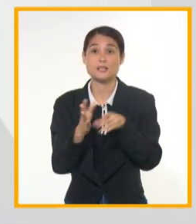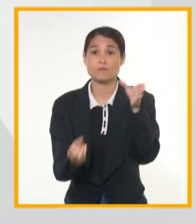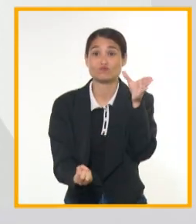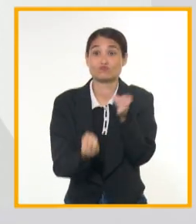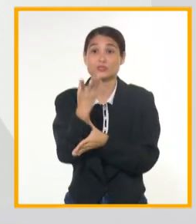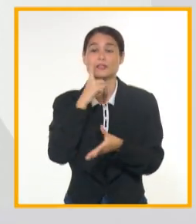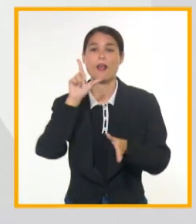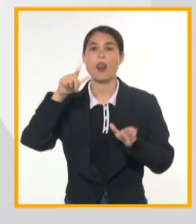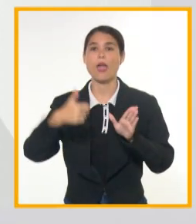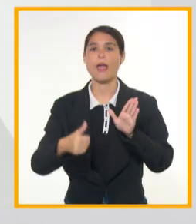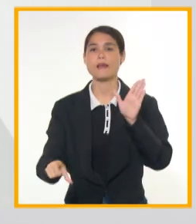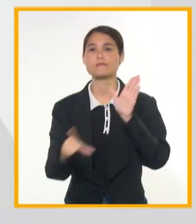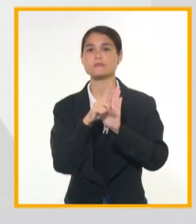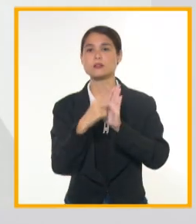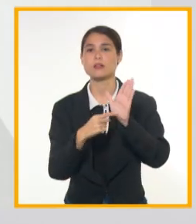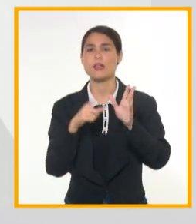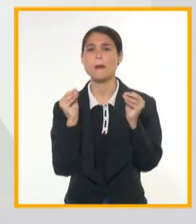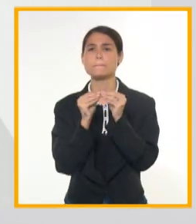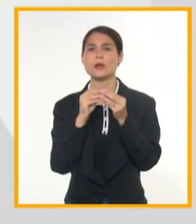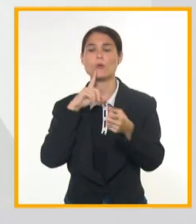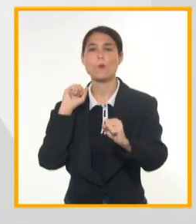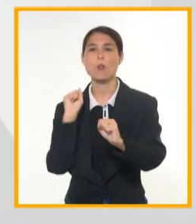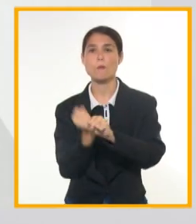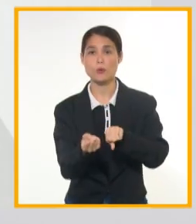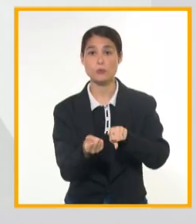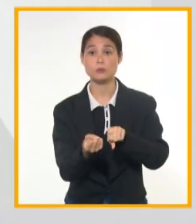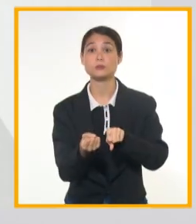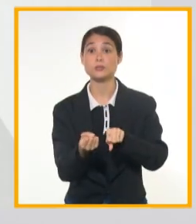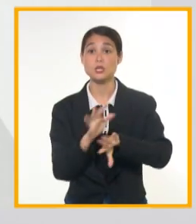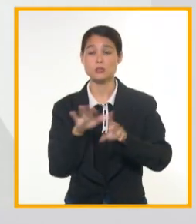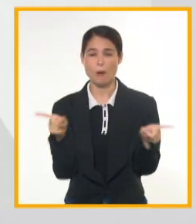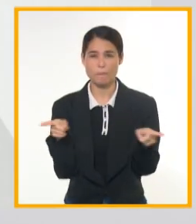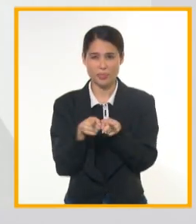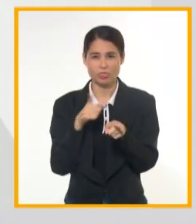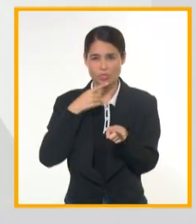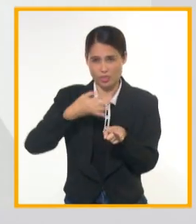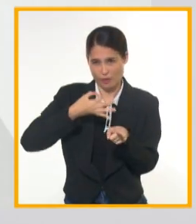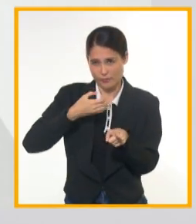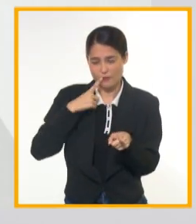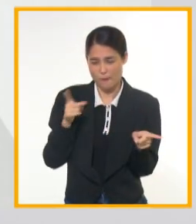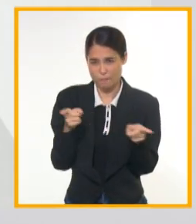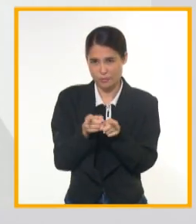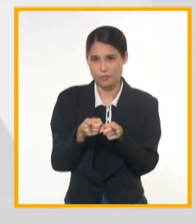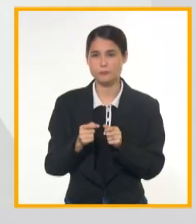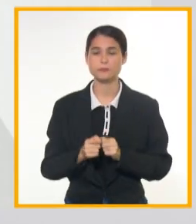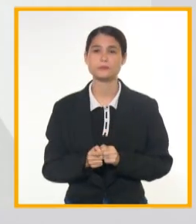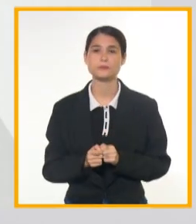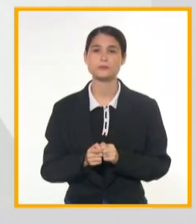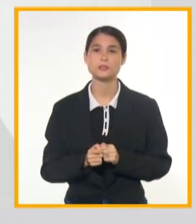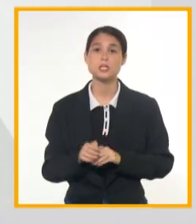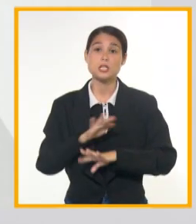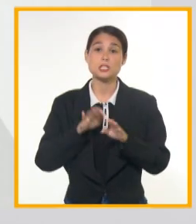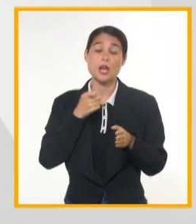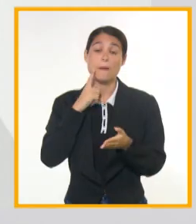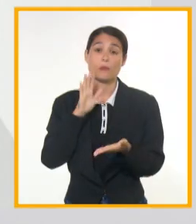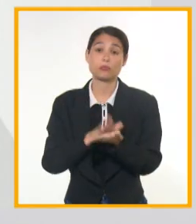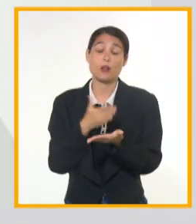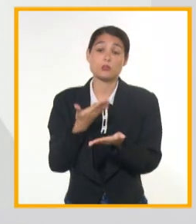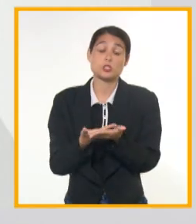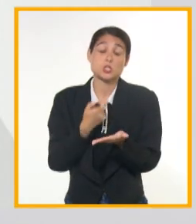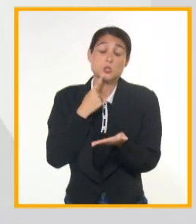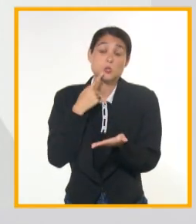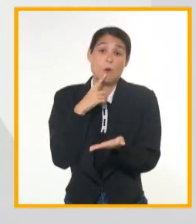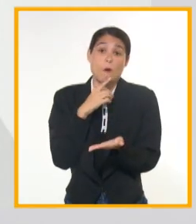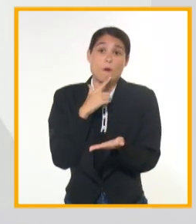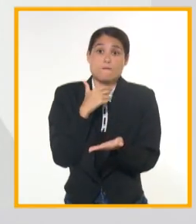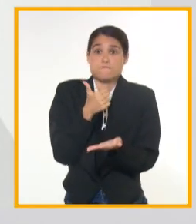béisbol. Ley de diplomacia del béisbol. Le resumo y voy a traducir. La traducción quizás no es la mejor,